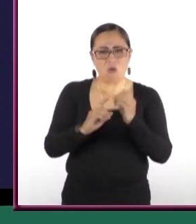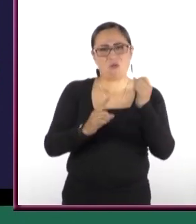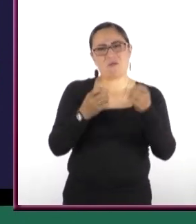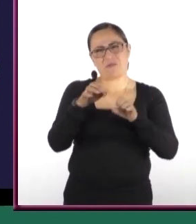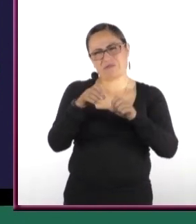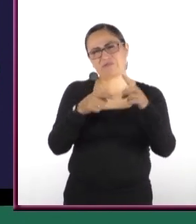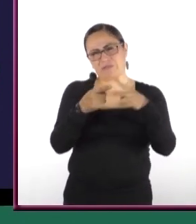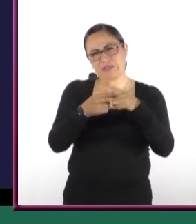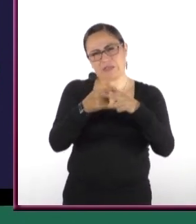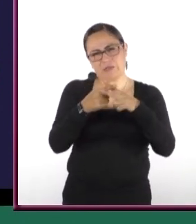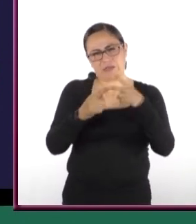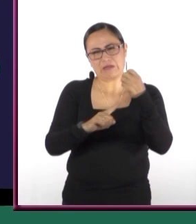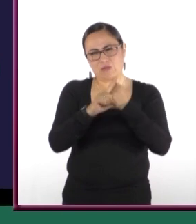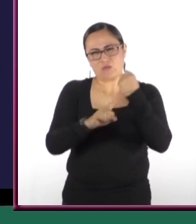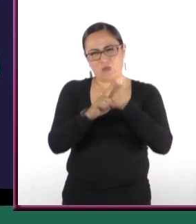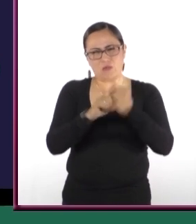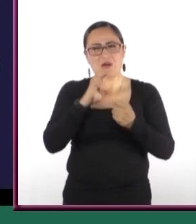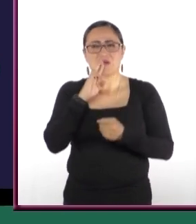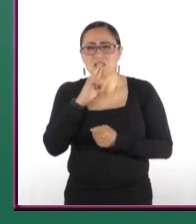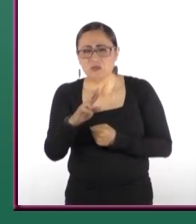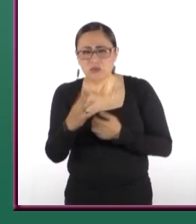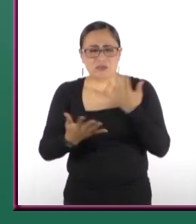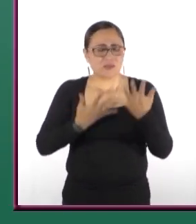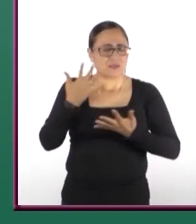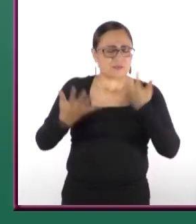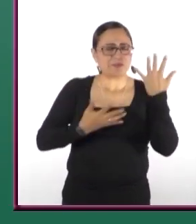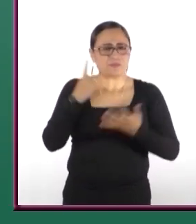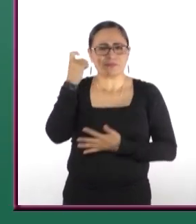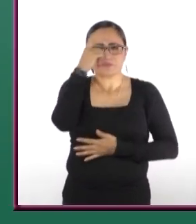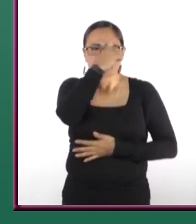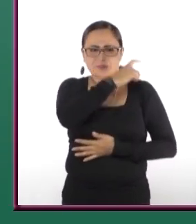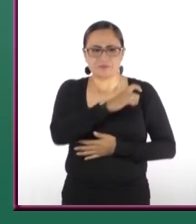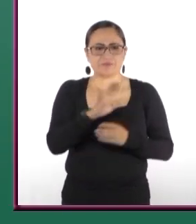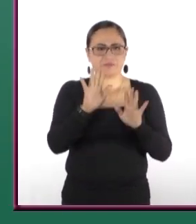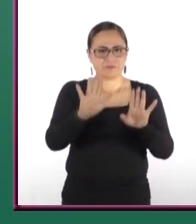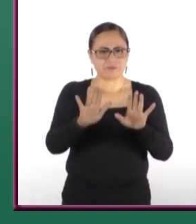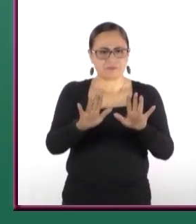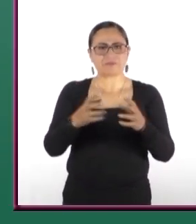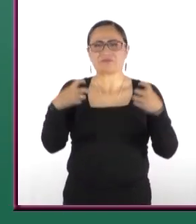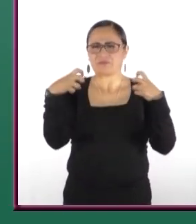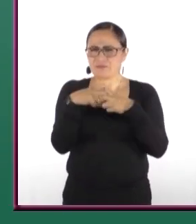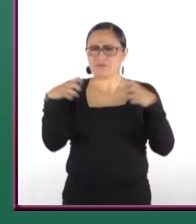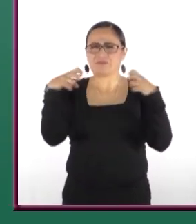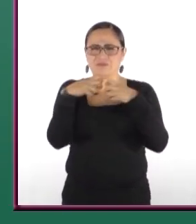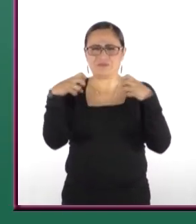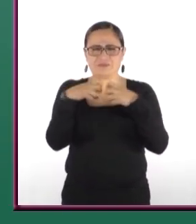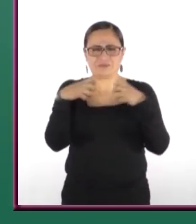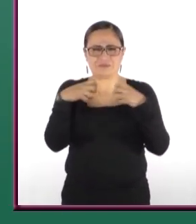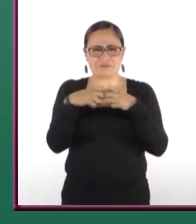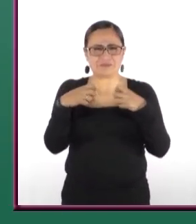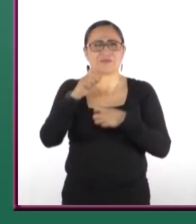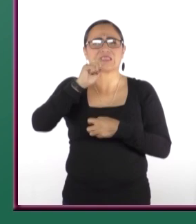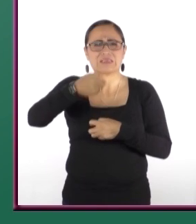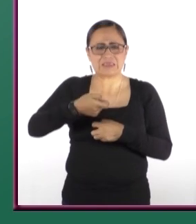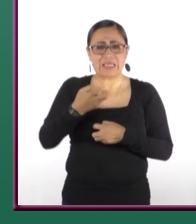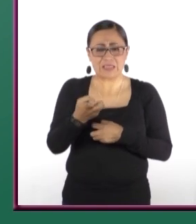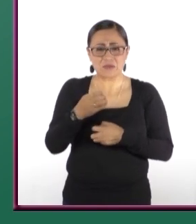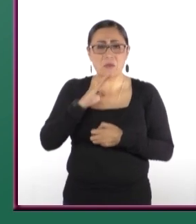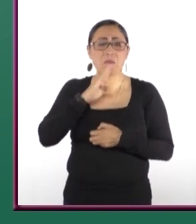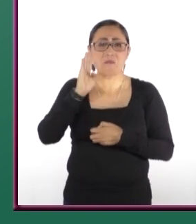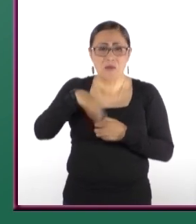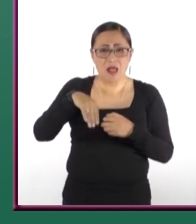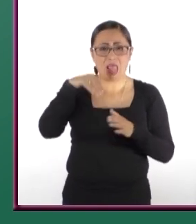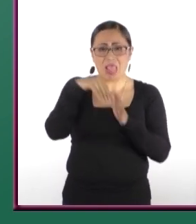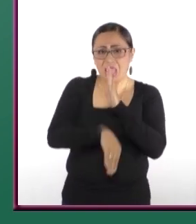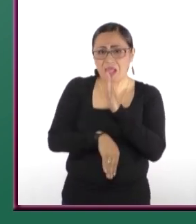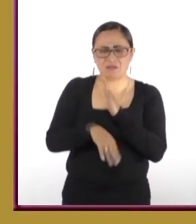resolver problemas de matemáticas. Vamos por partes. Sentir ansiedad frente a las matemáticas no significa ser malo